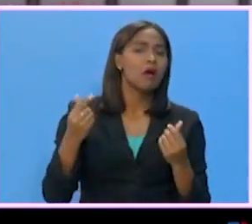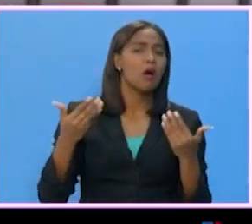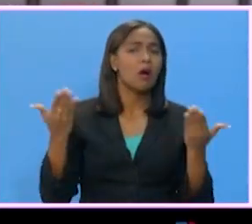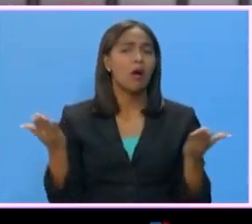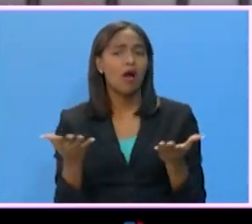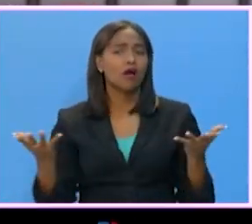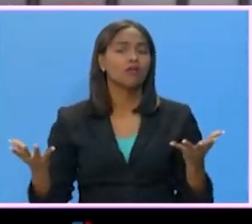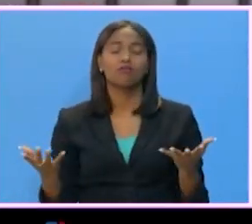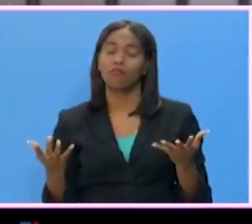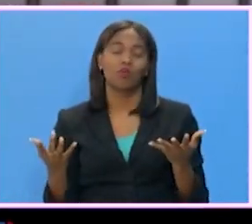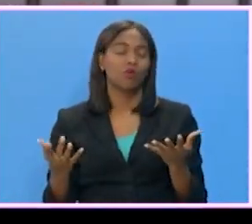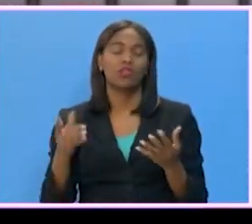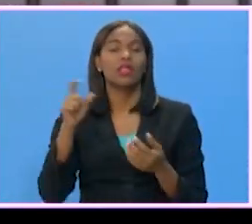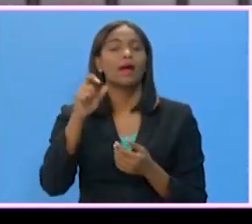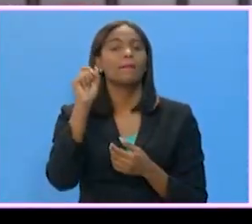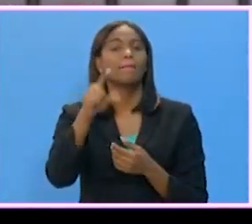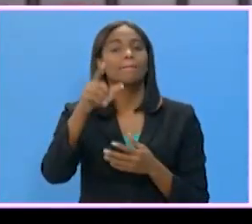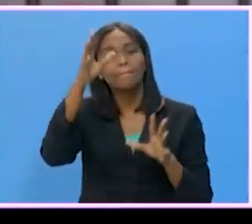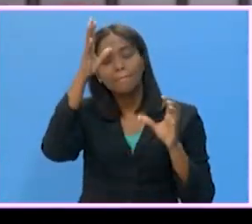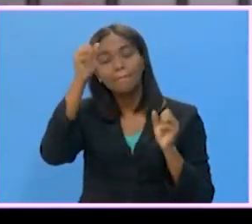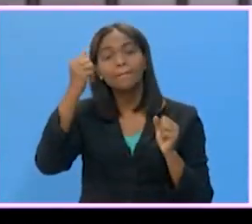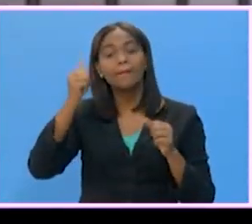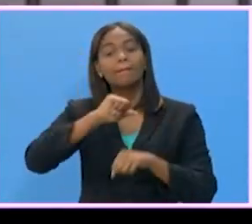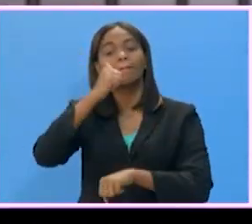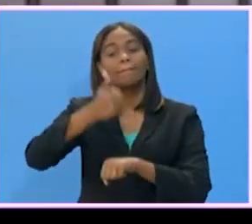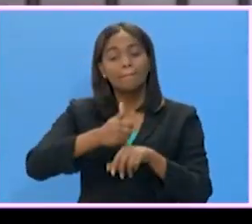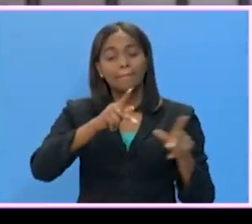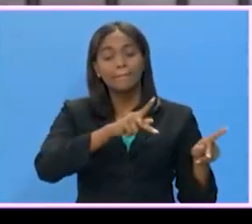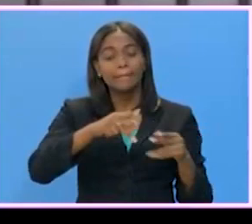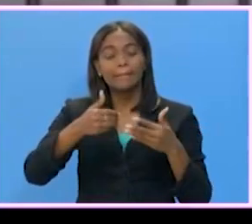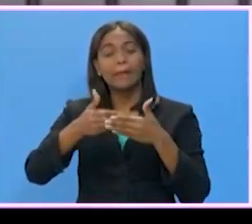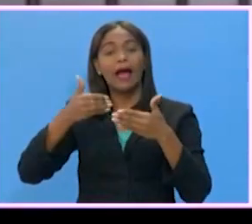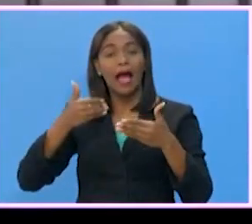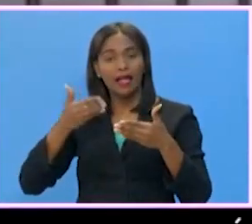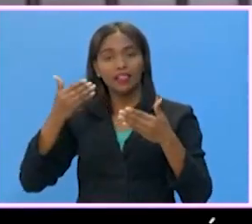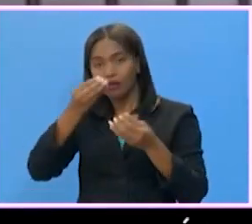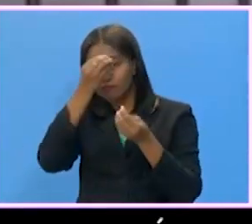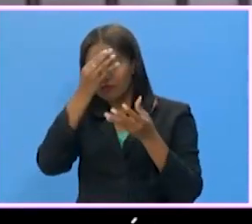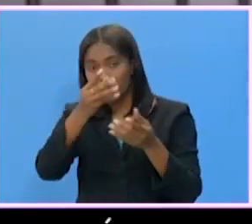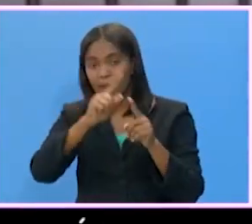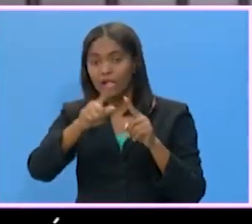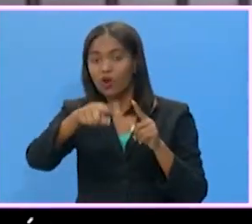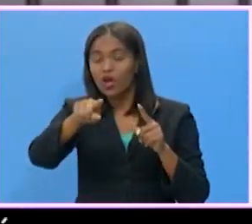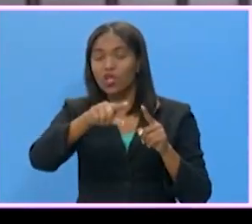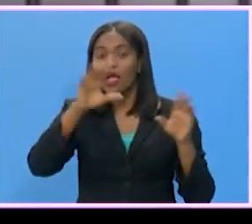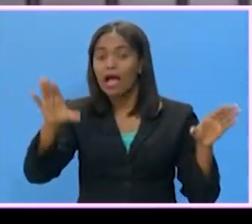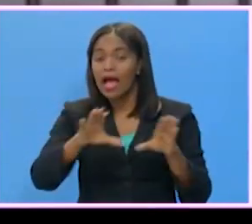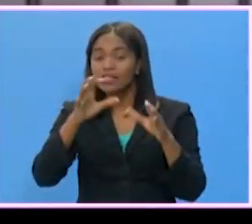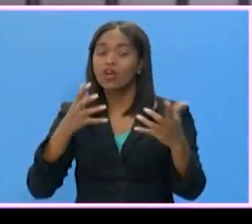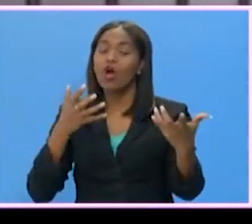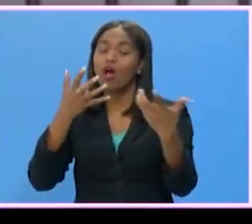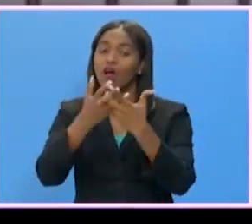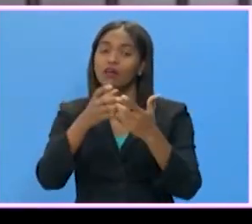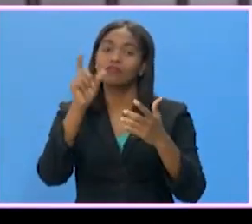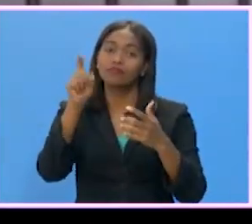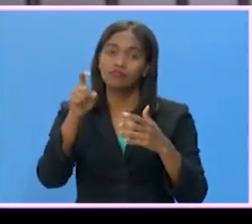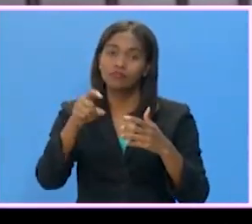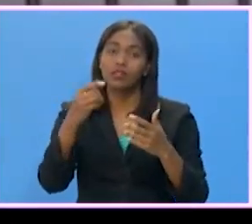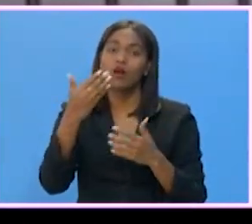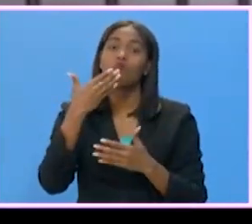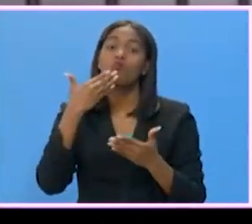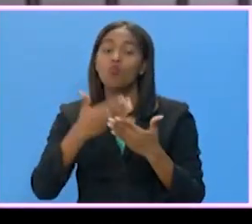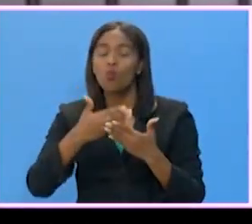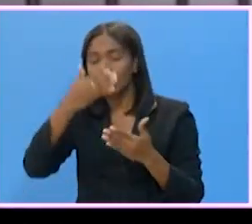No, no. El presidente creó una buena estrategia de su parte, pero ellos tienen que actuar con la sapiencia y